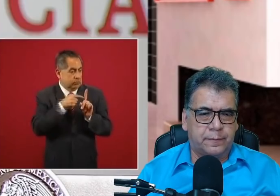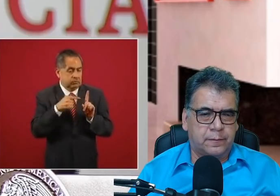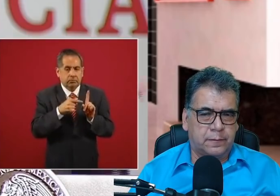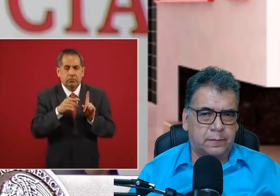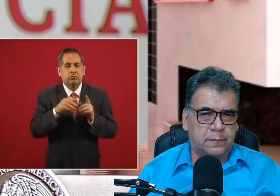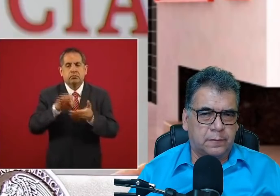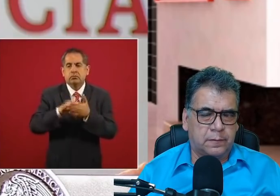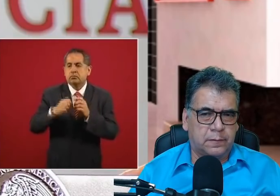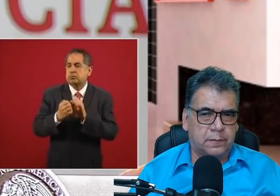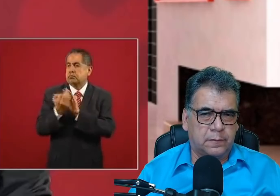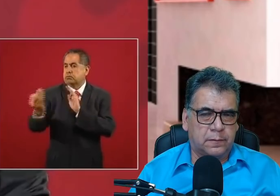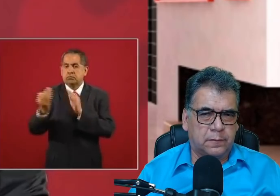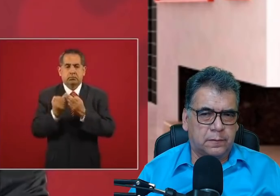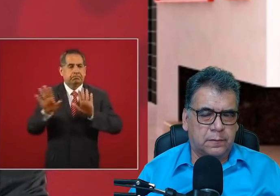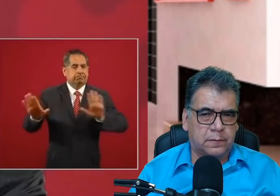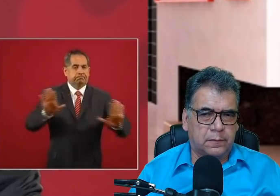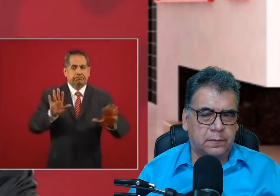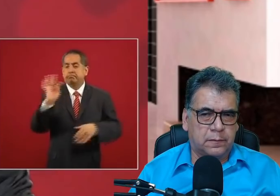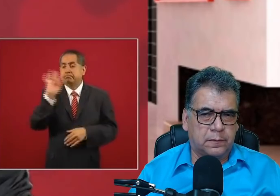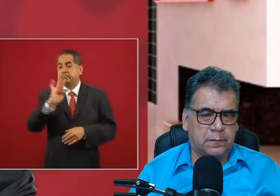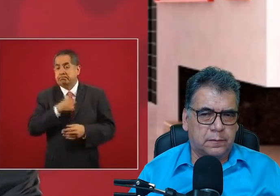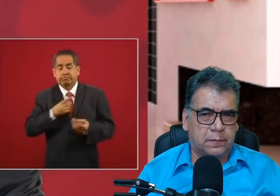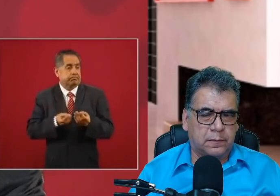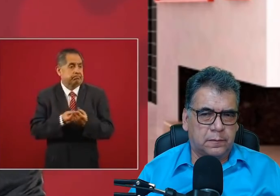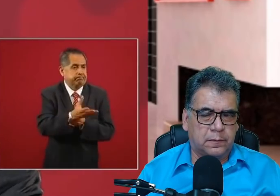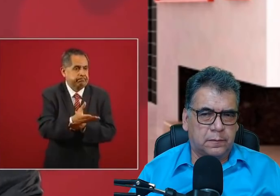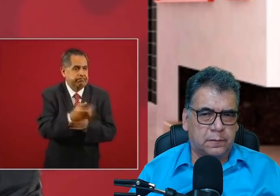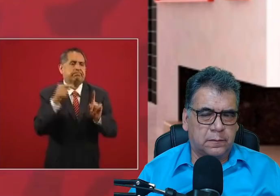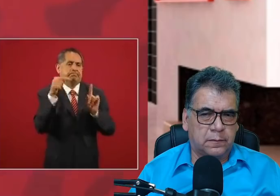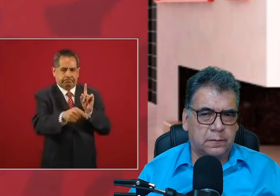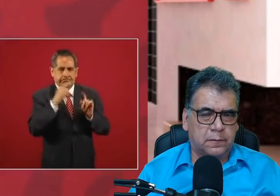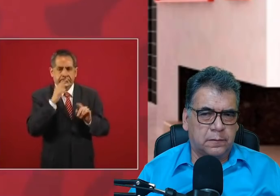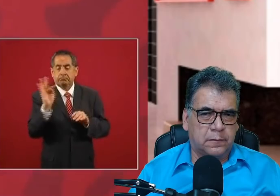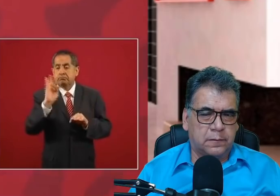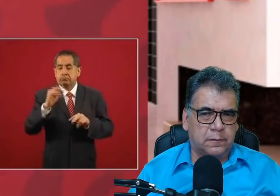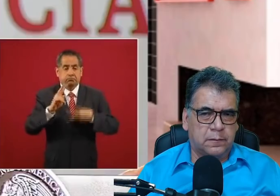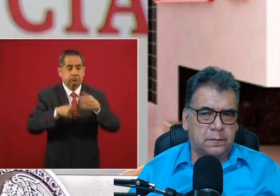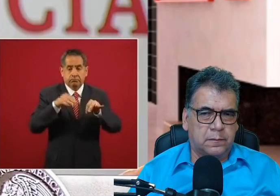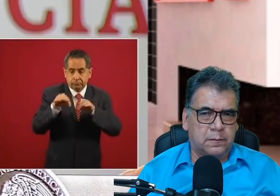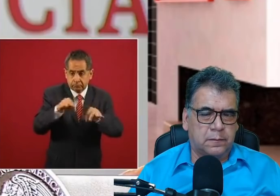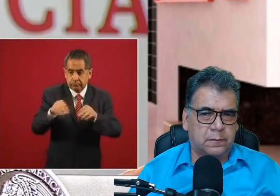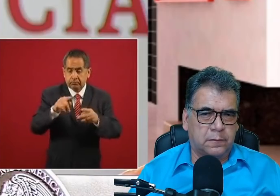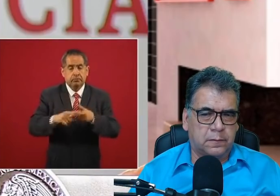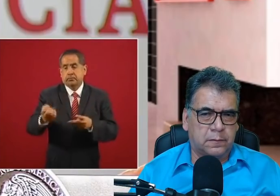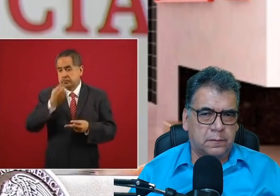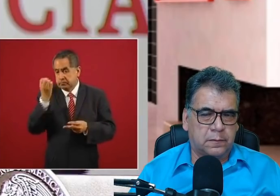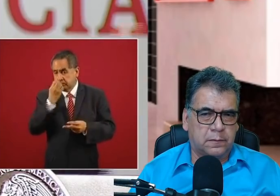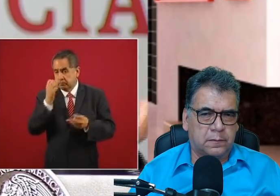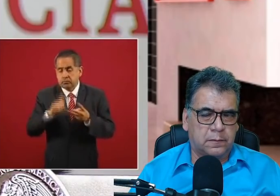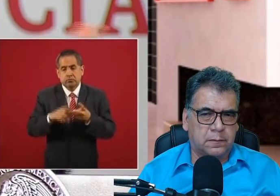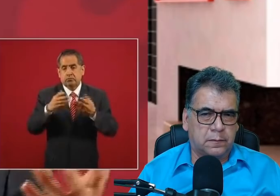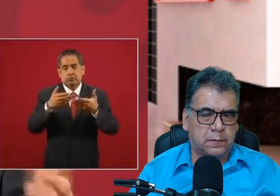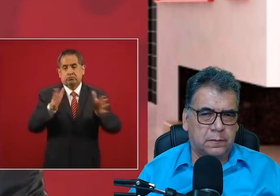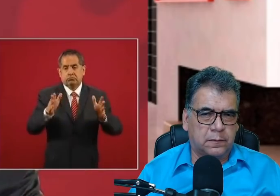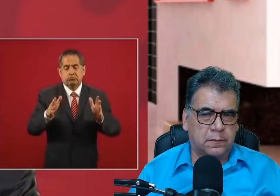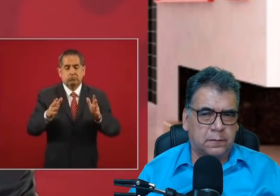distancia, salir al espacio público. ¿Cuáles son esas circunstancias? Trabajo, escuela y, en